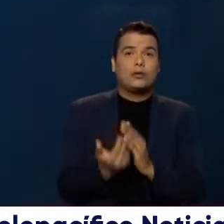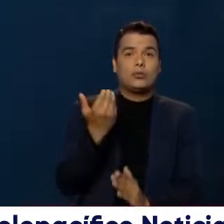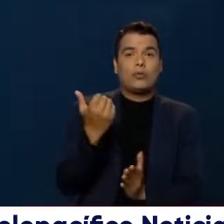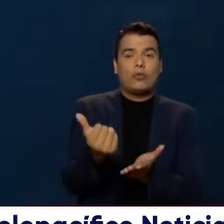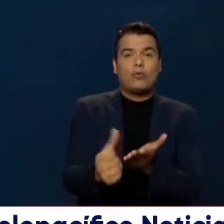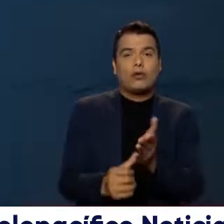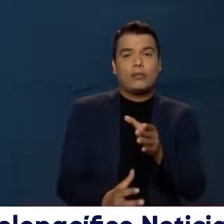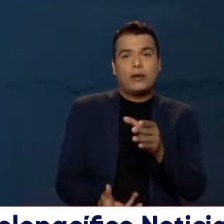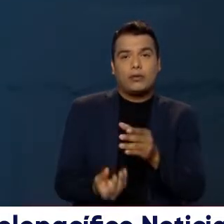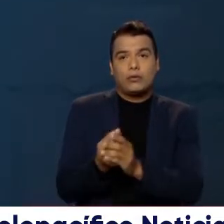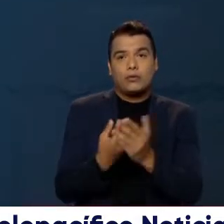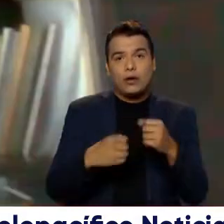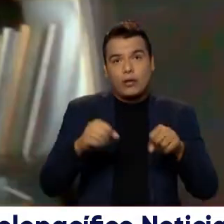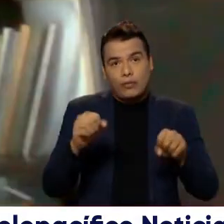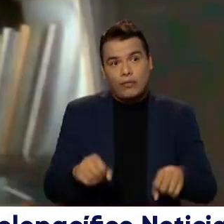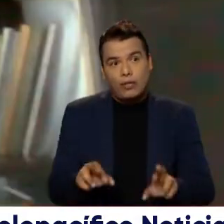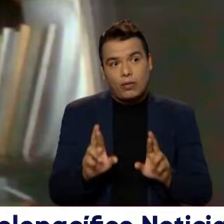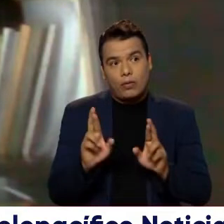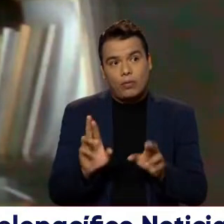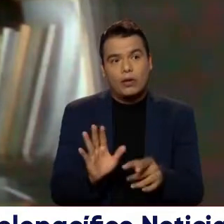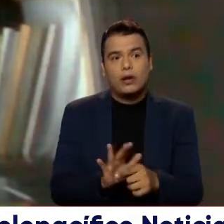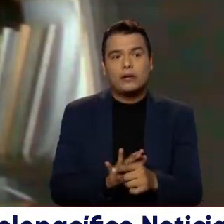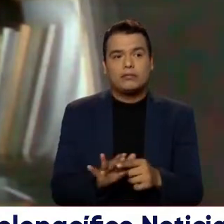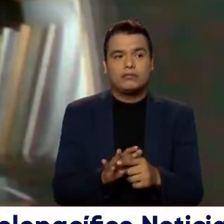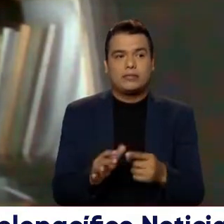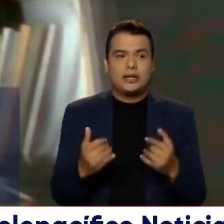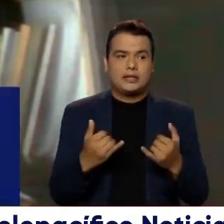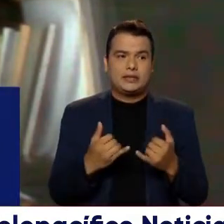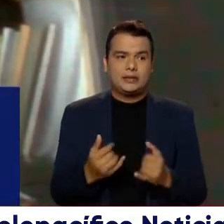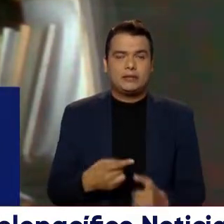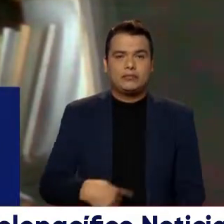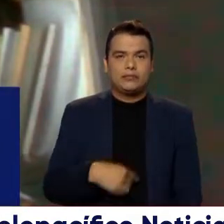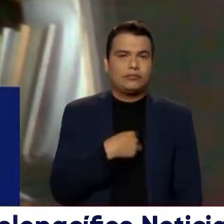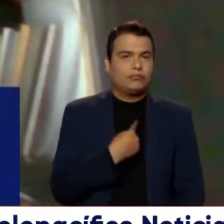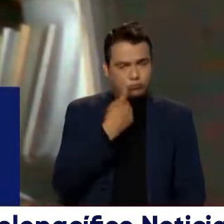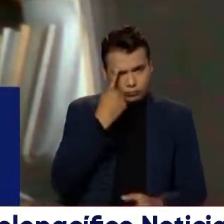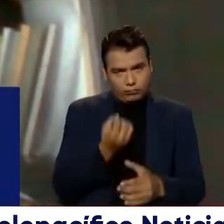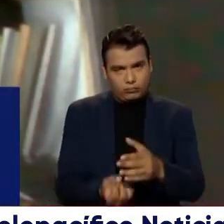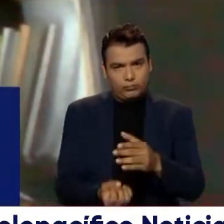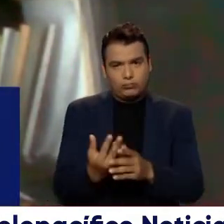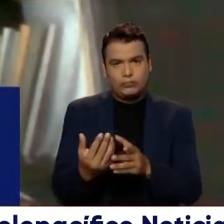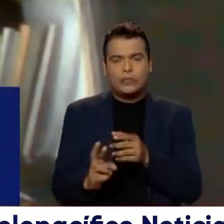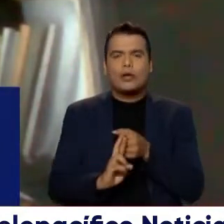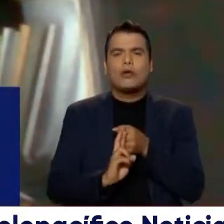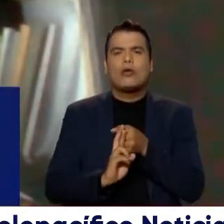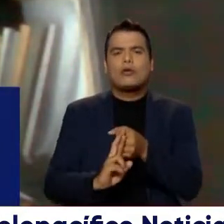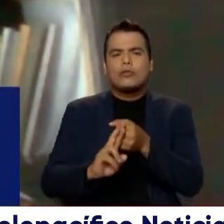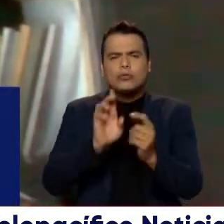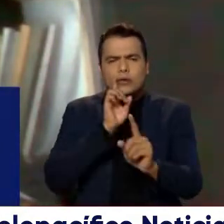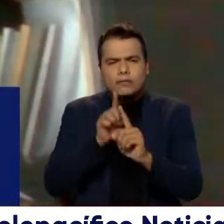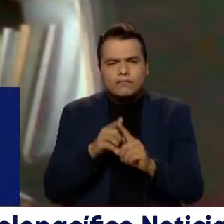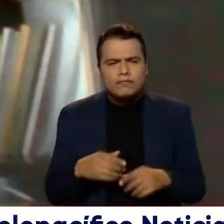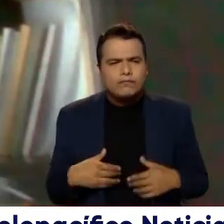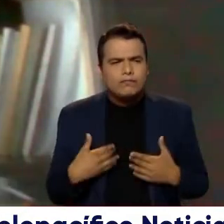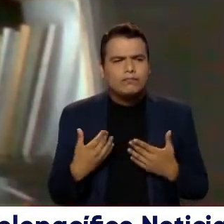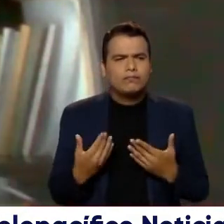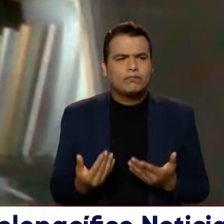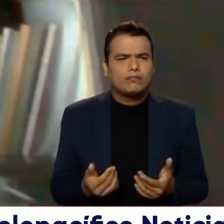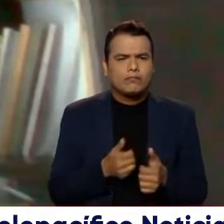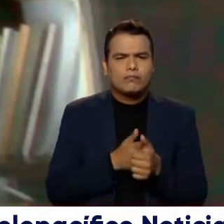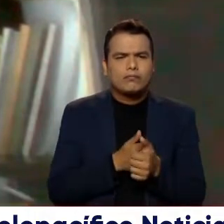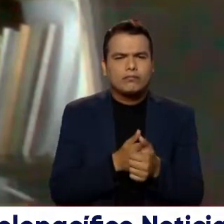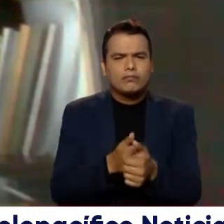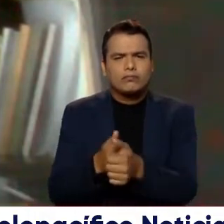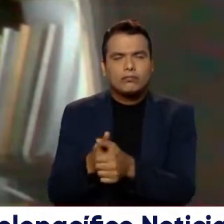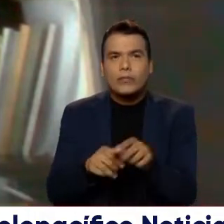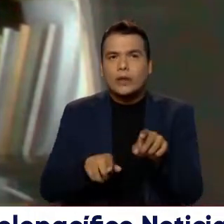inclusión. Estamos elaborando una ruta de trabajo que consiste en hacer acompañamiento y